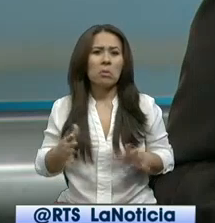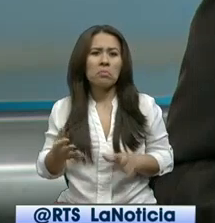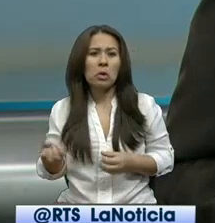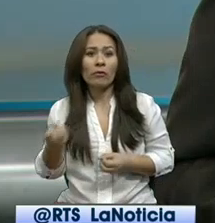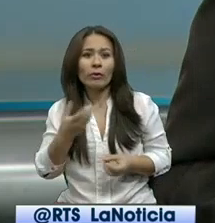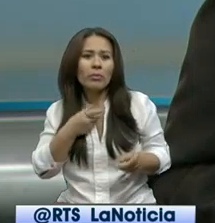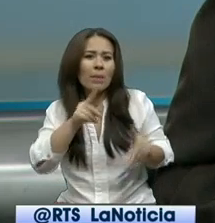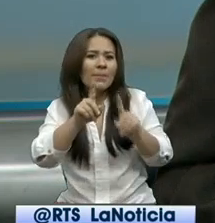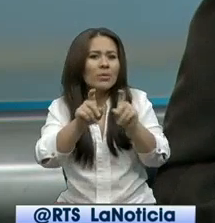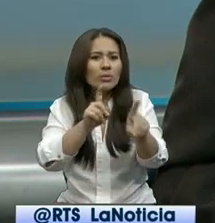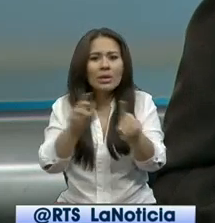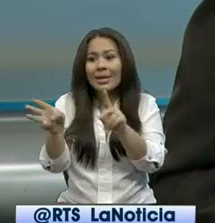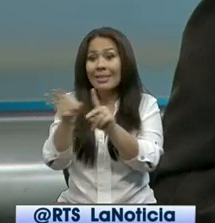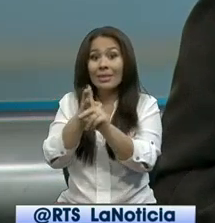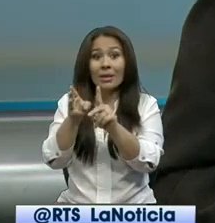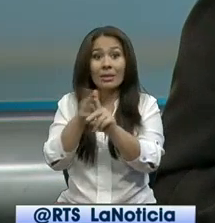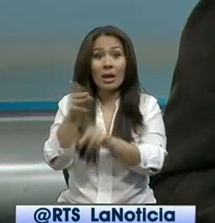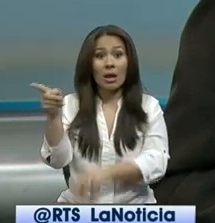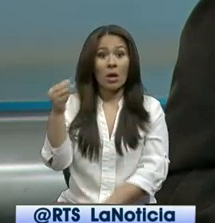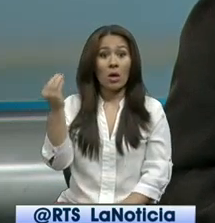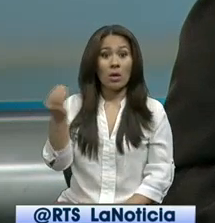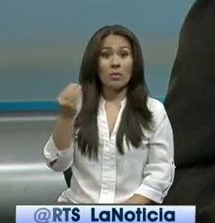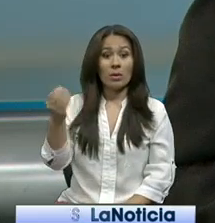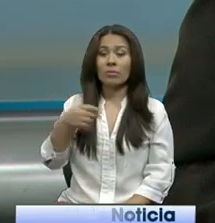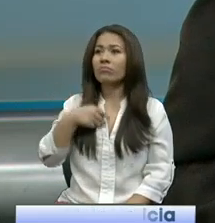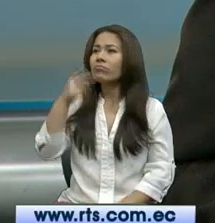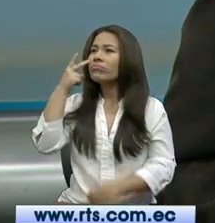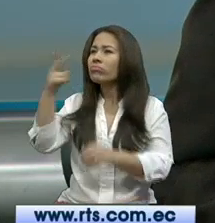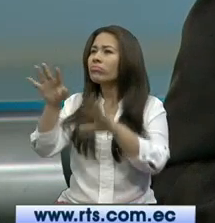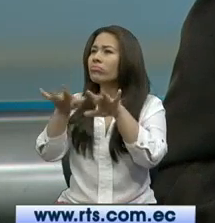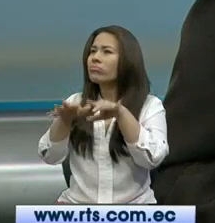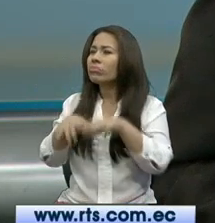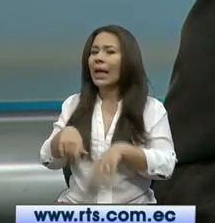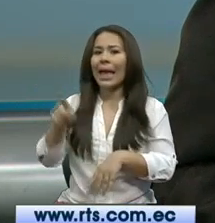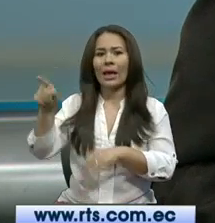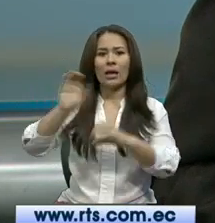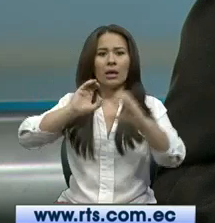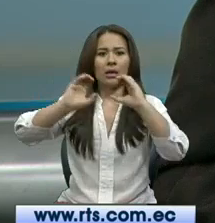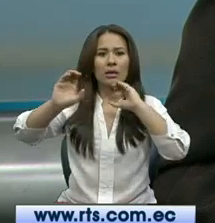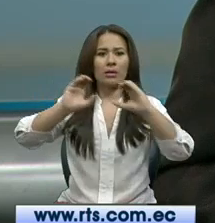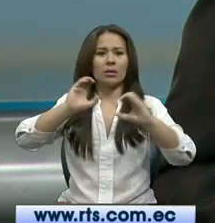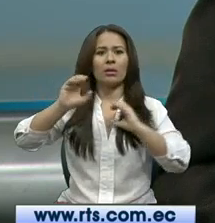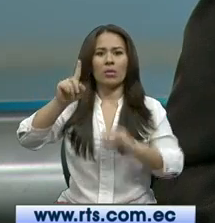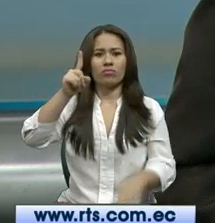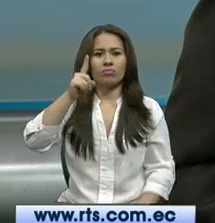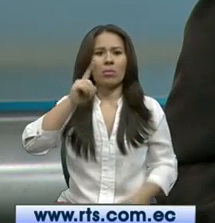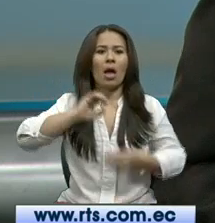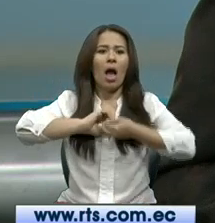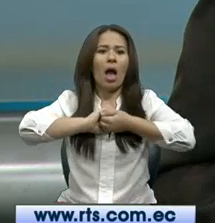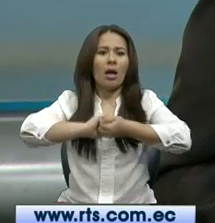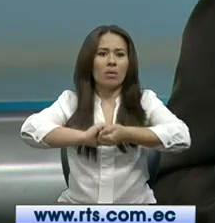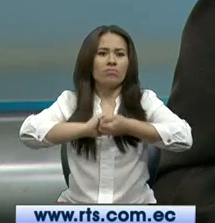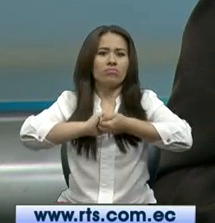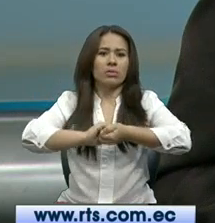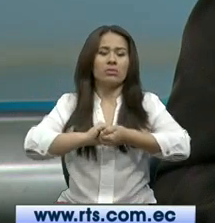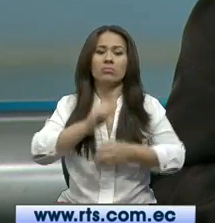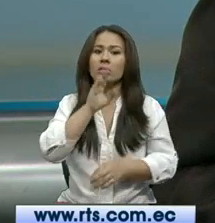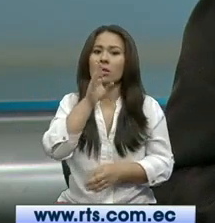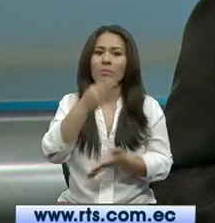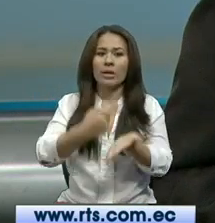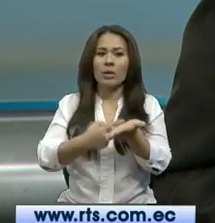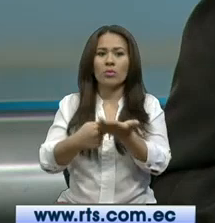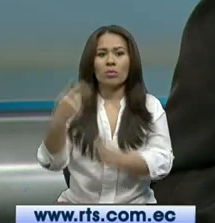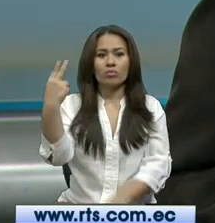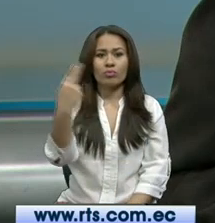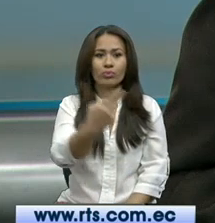información de las redes sociales de la joven, esta tenía conversaciones con un amigo que solía reunirse con